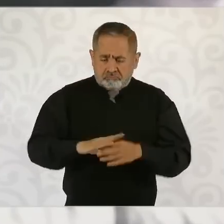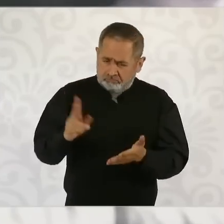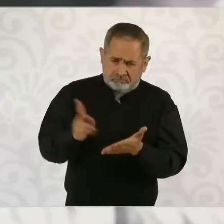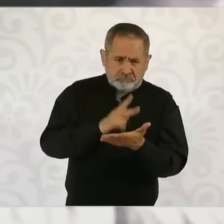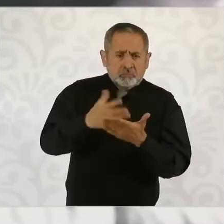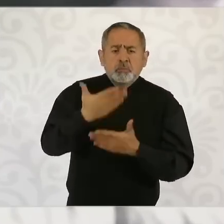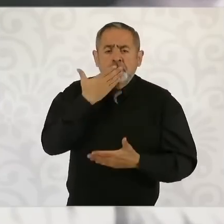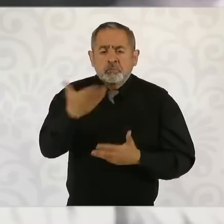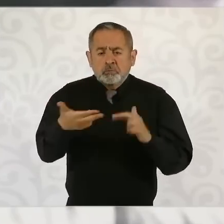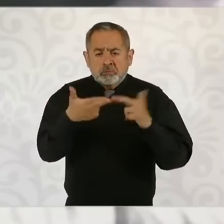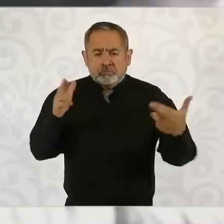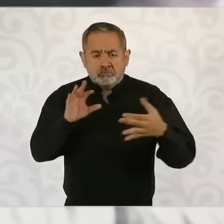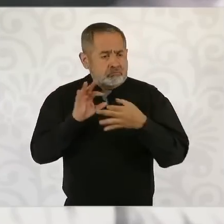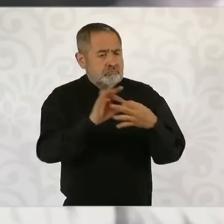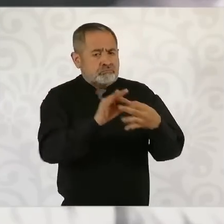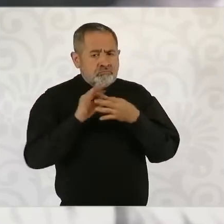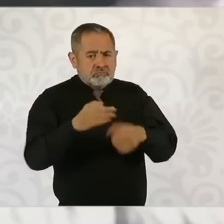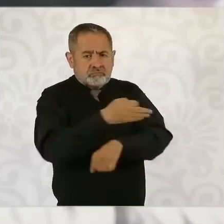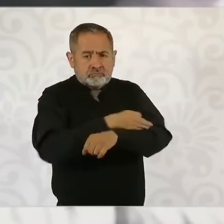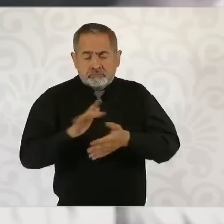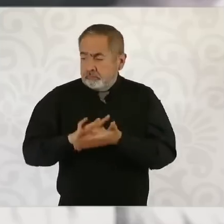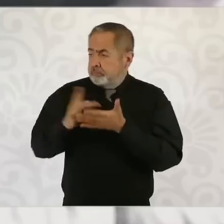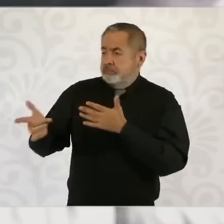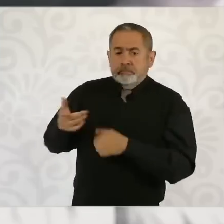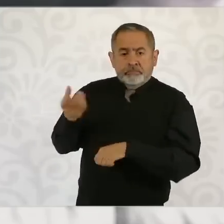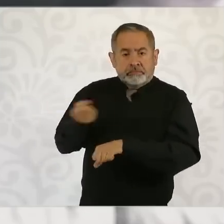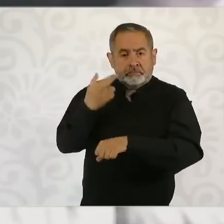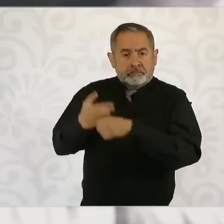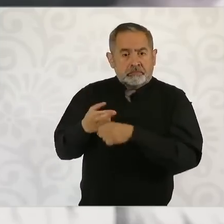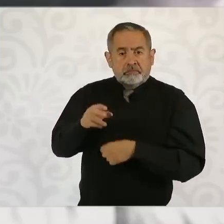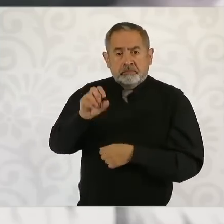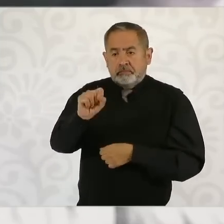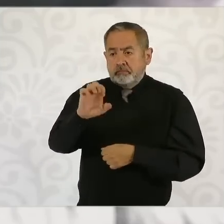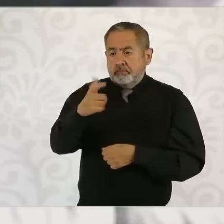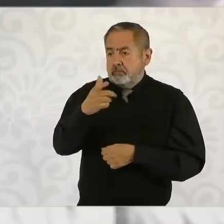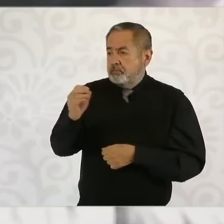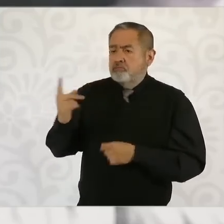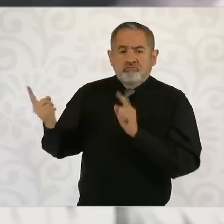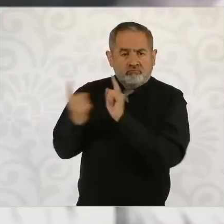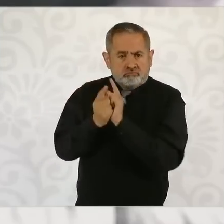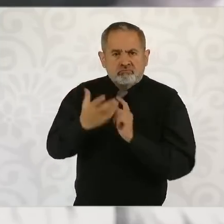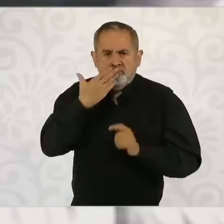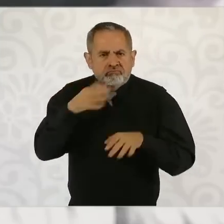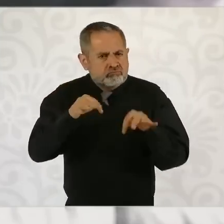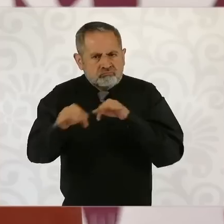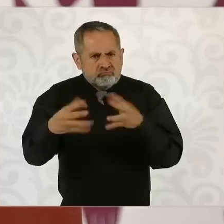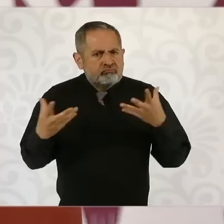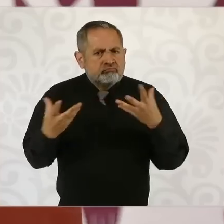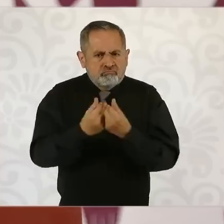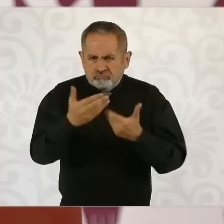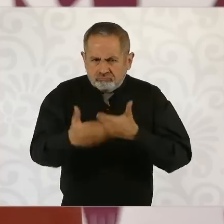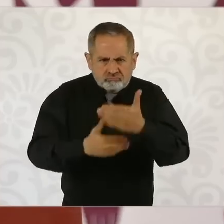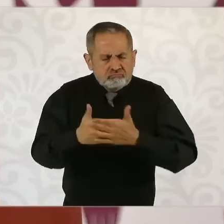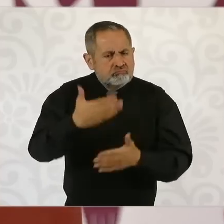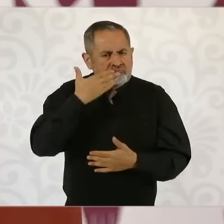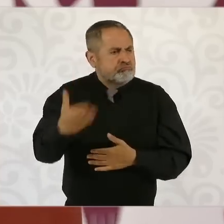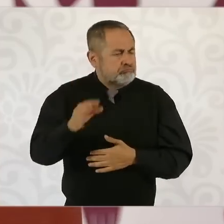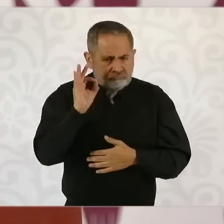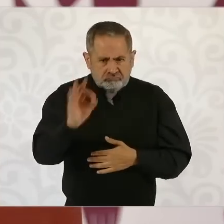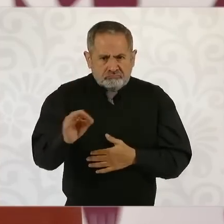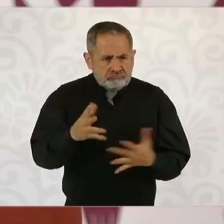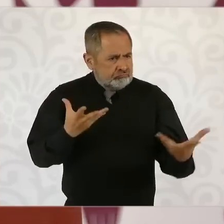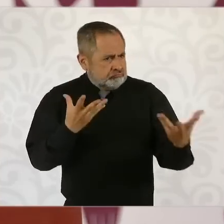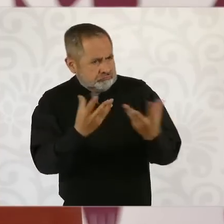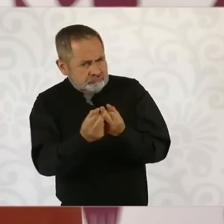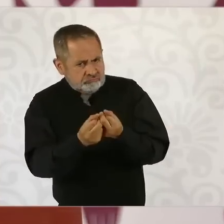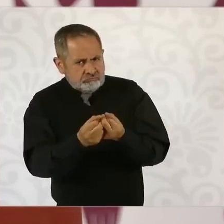buena relación que tenemos, gracias al apoyo de la Secretaría de Gobernación. Estamos trabajando juntos, ellos han entrado ya